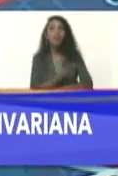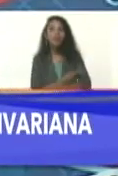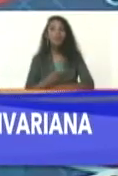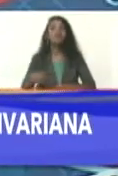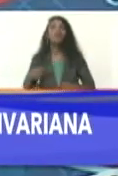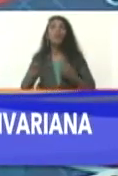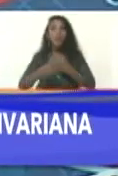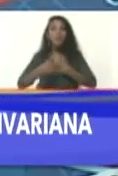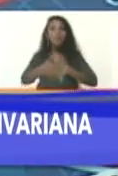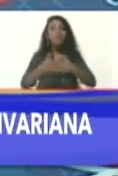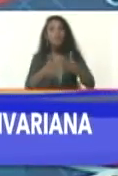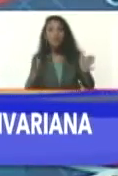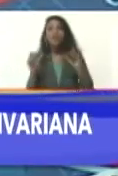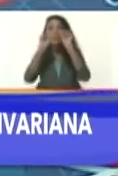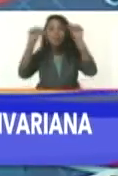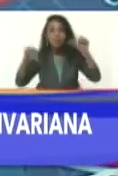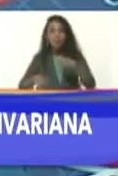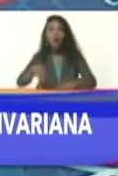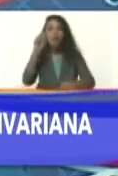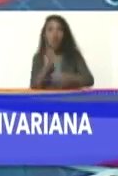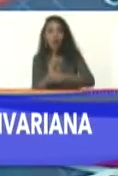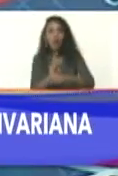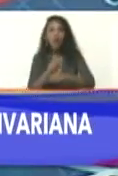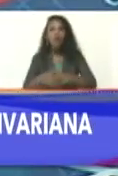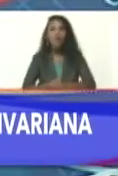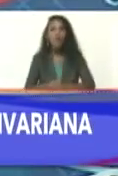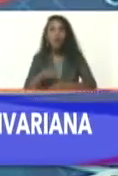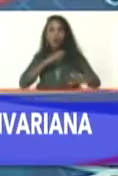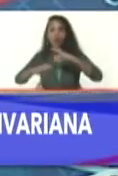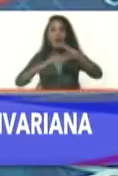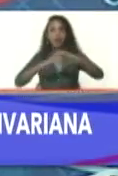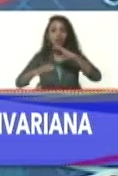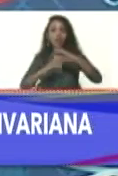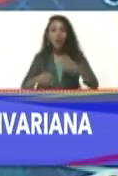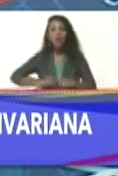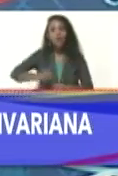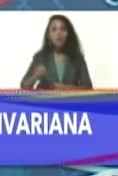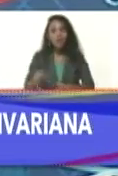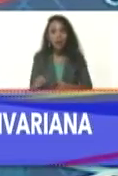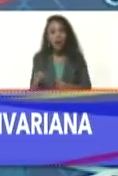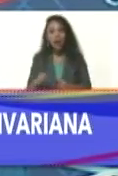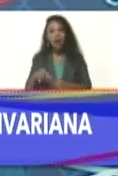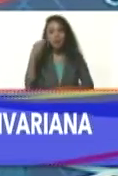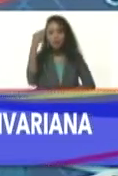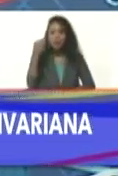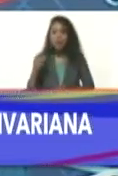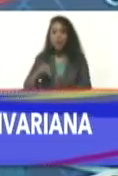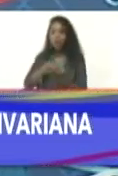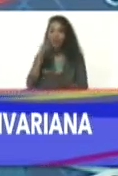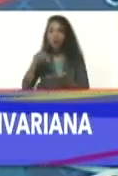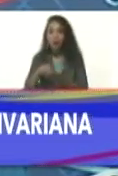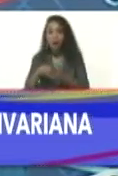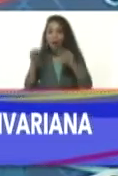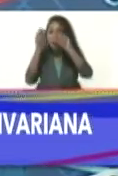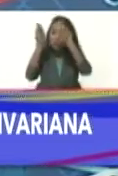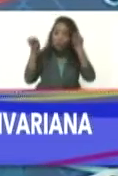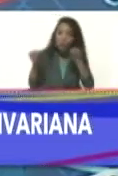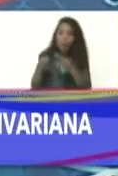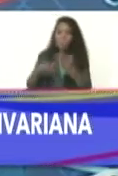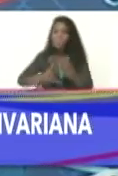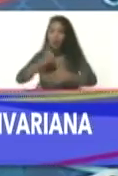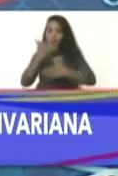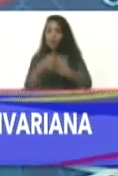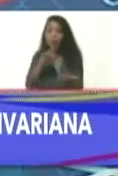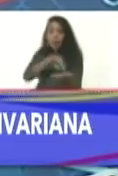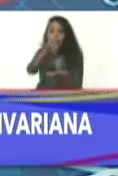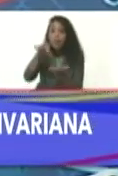y expansión del sistema único de comunicaciones policiales a nivel nacional en el marco del proyecto